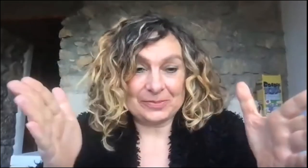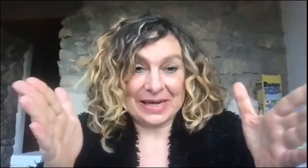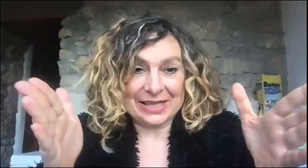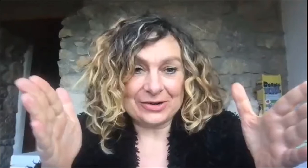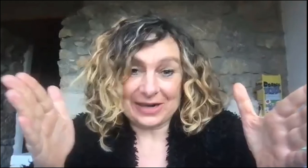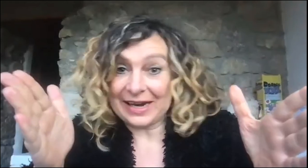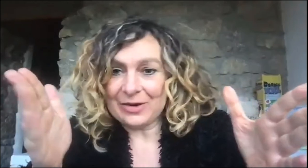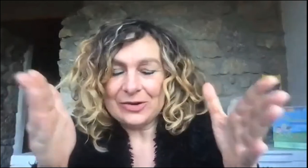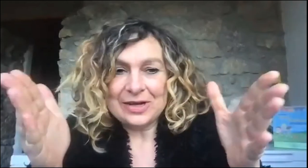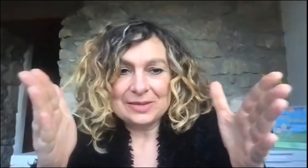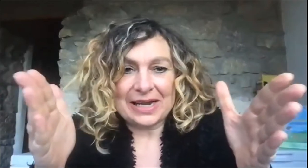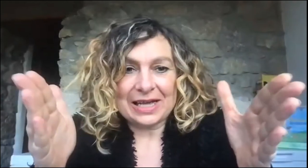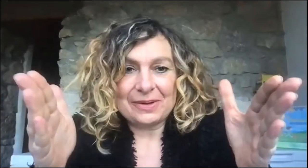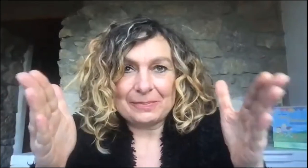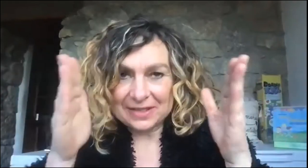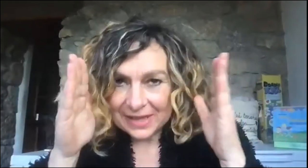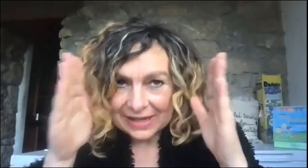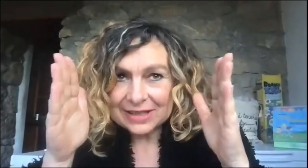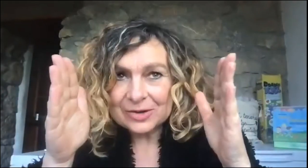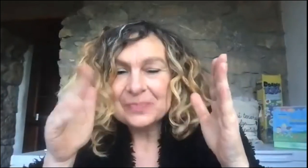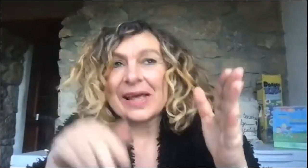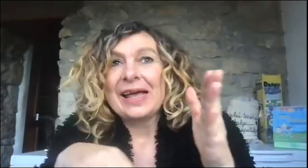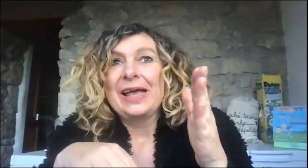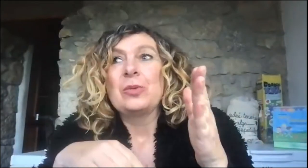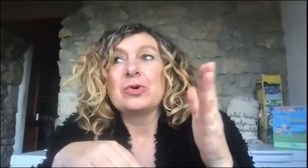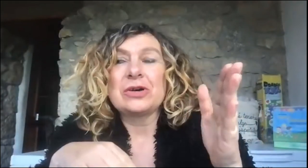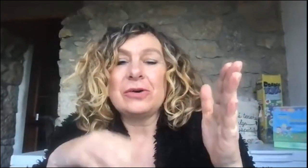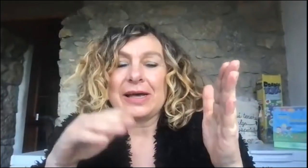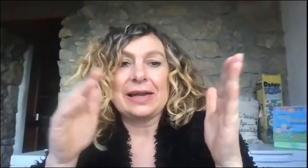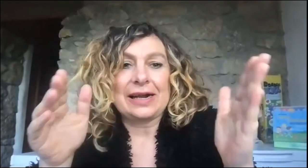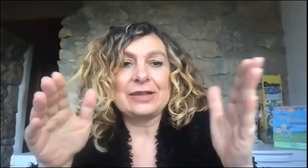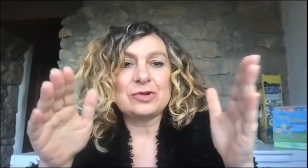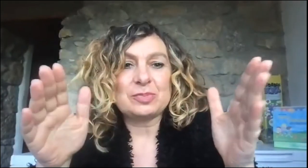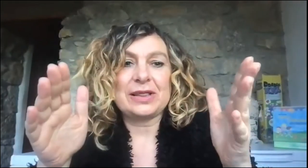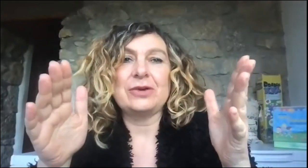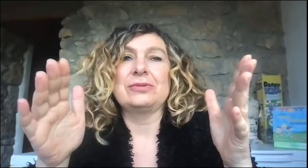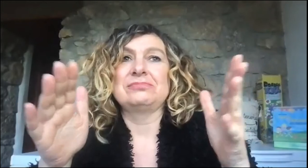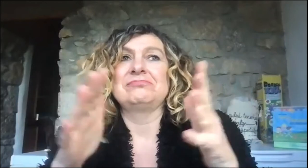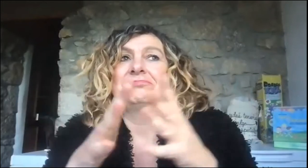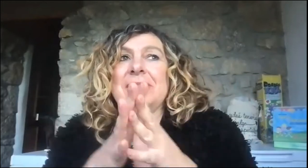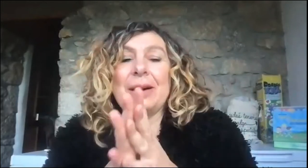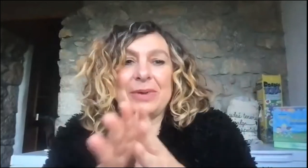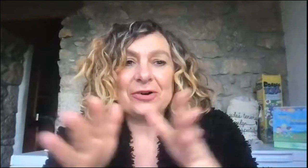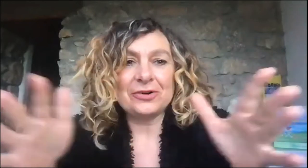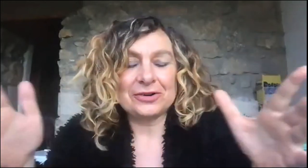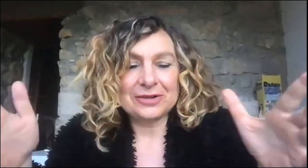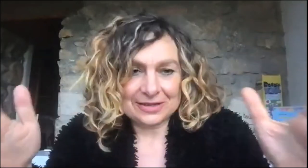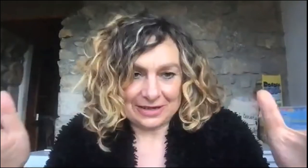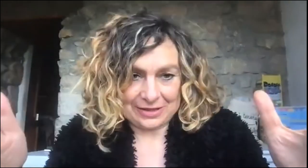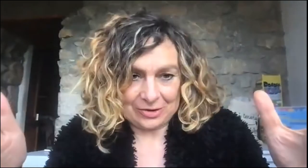museo, patio, recreo, para que pensarais, ¿no? Museo en general es un espacio